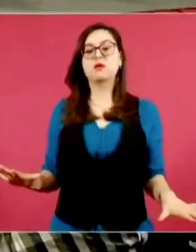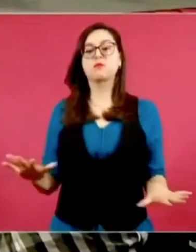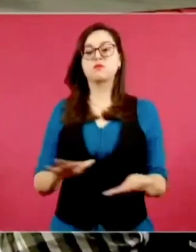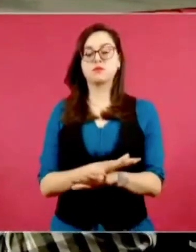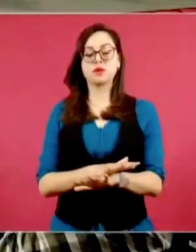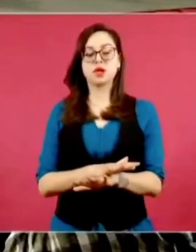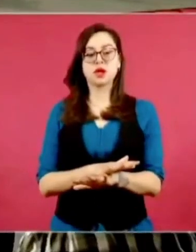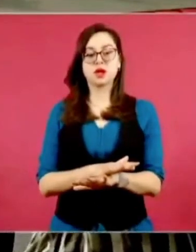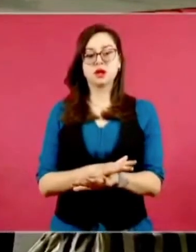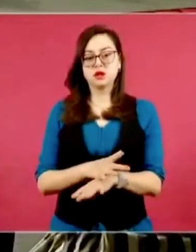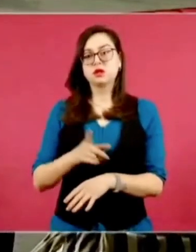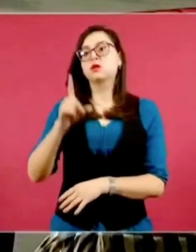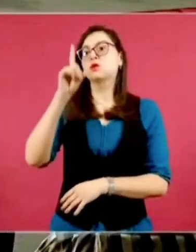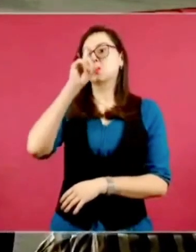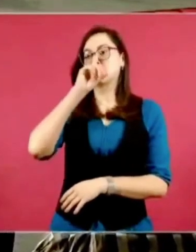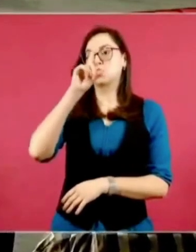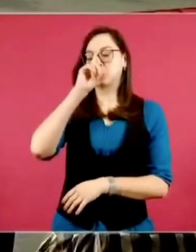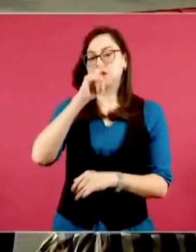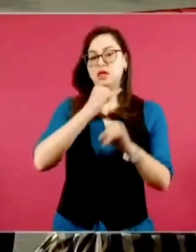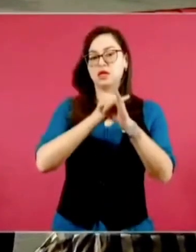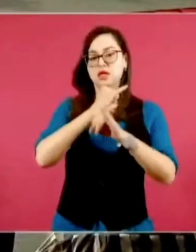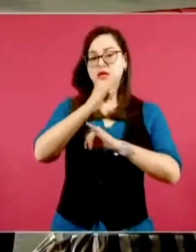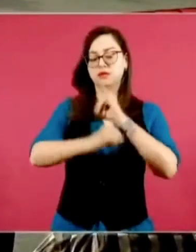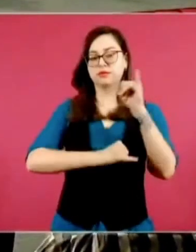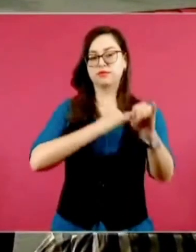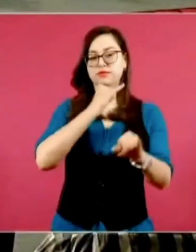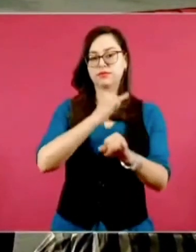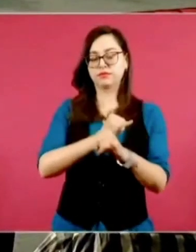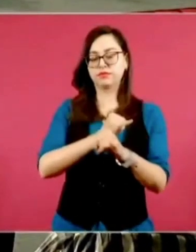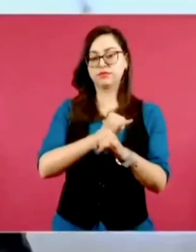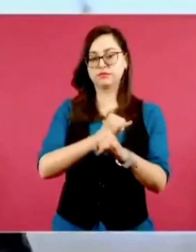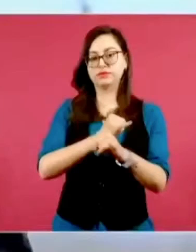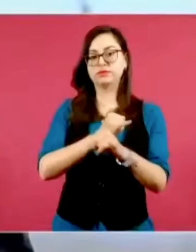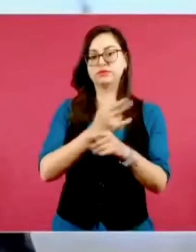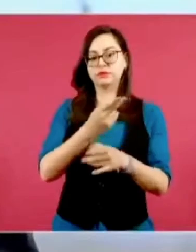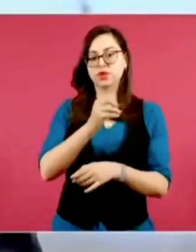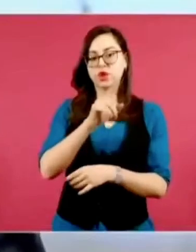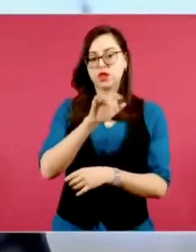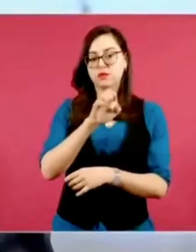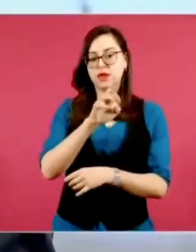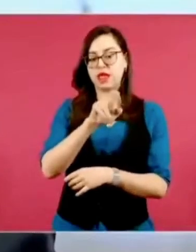por recomendación de organismos internacionales financieros de corte neoliberal,